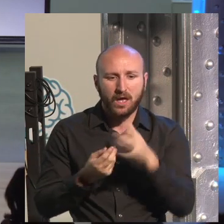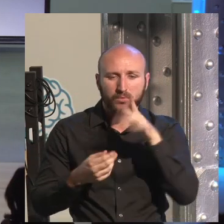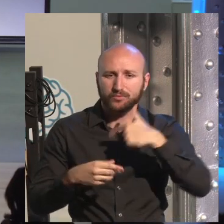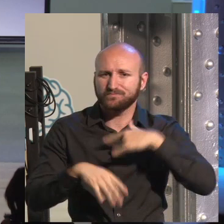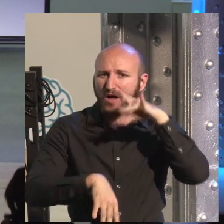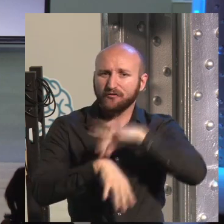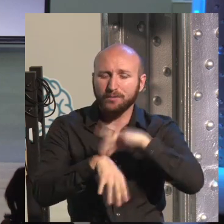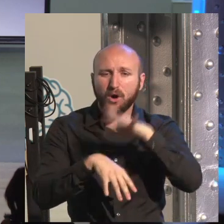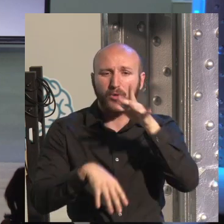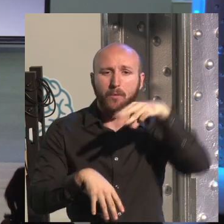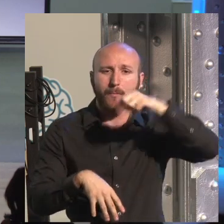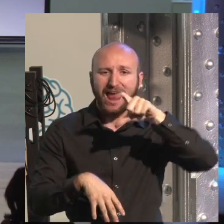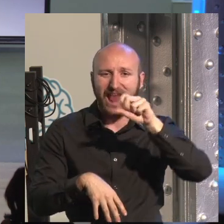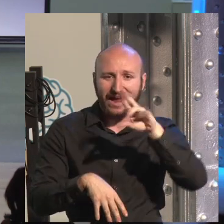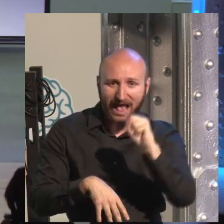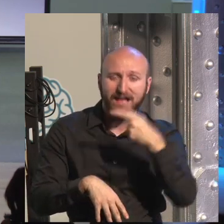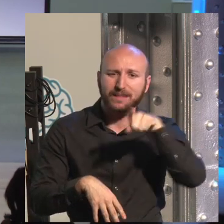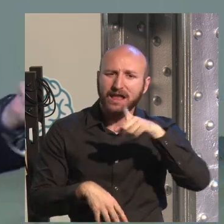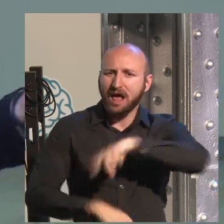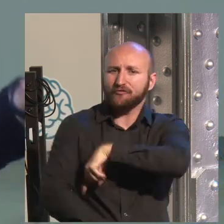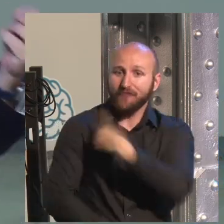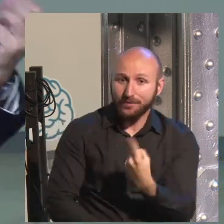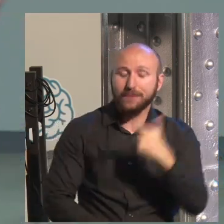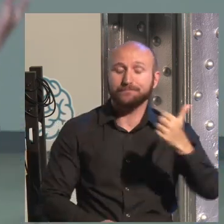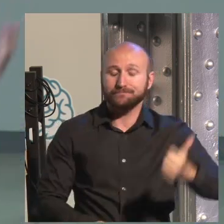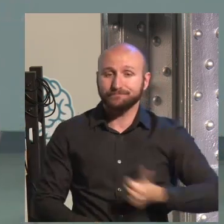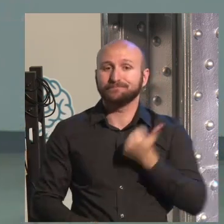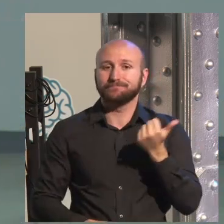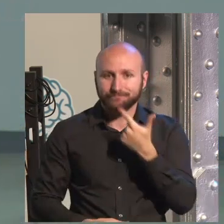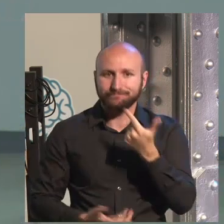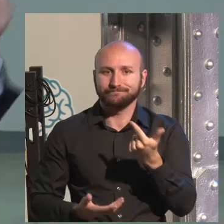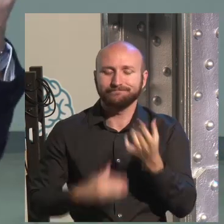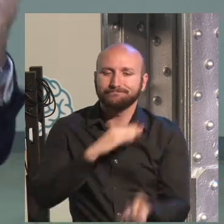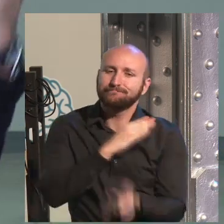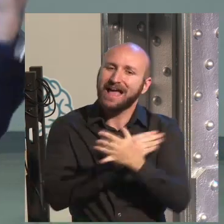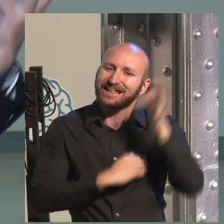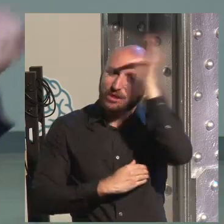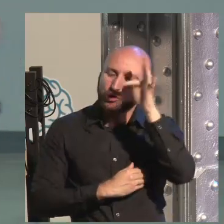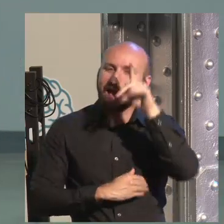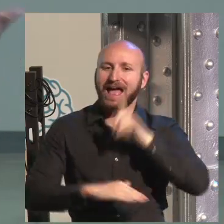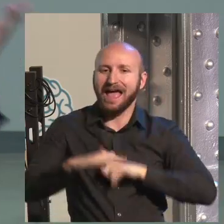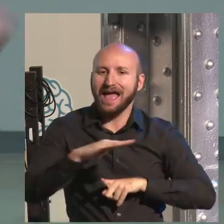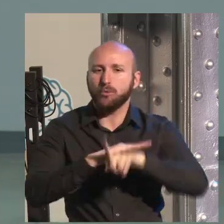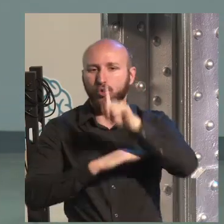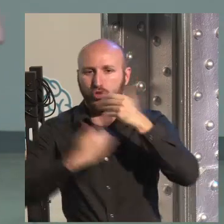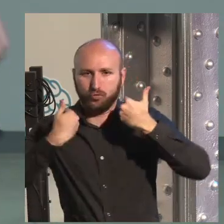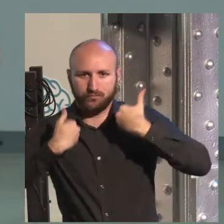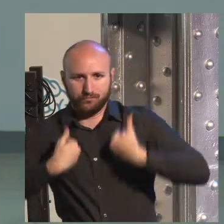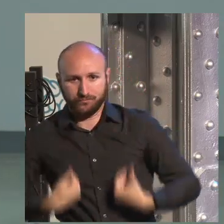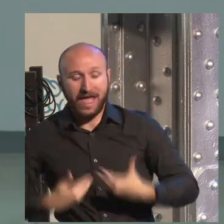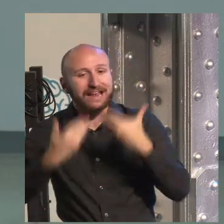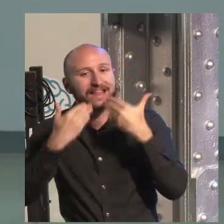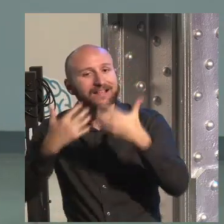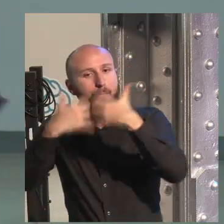enfermo de malaria y tenía fiebre, concibió la teoría de la evolución y el mecanismo, por medio del